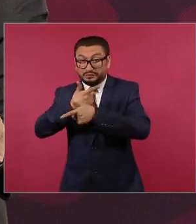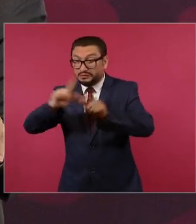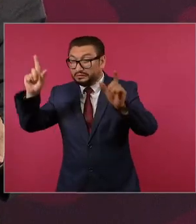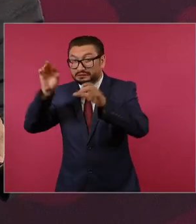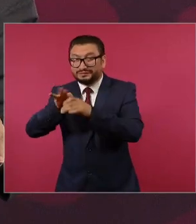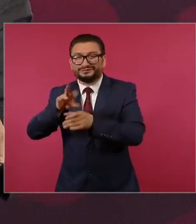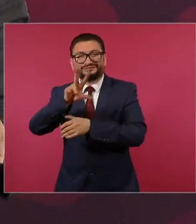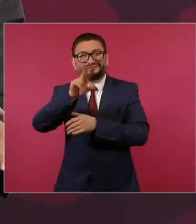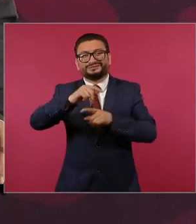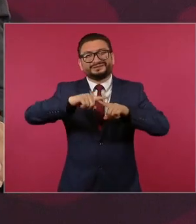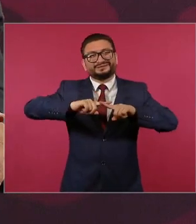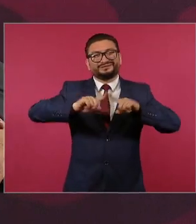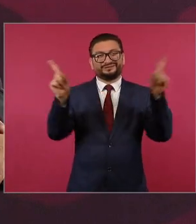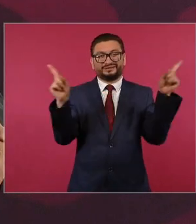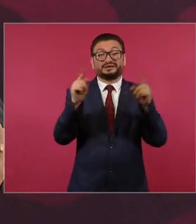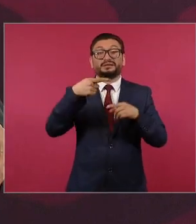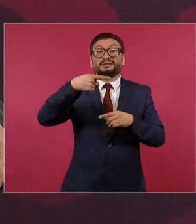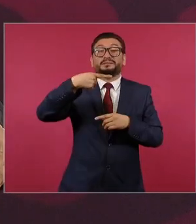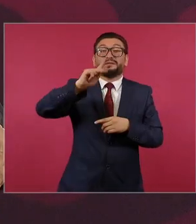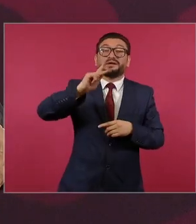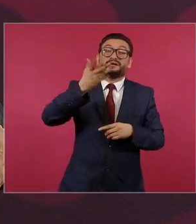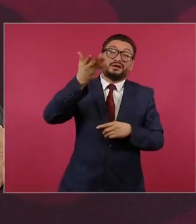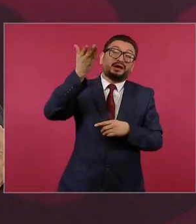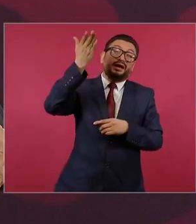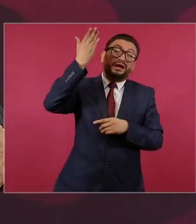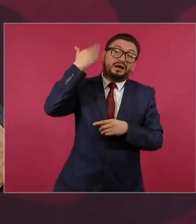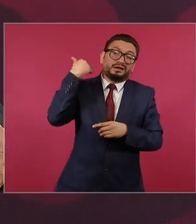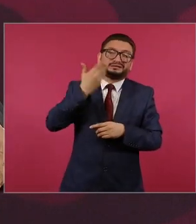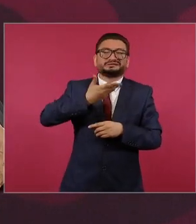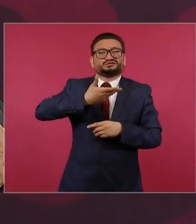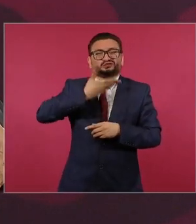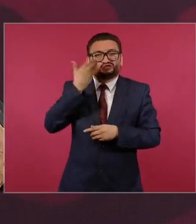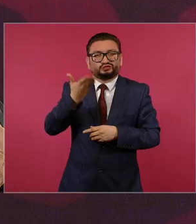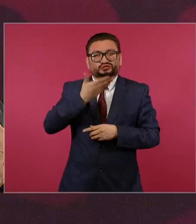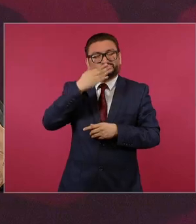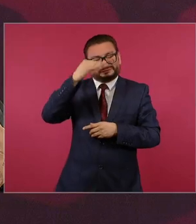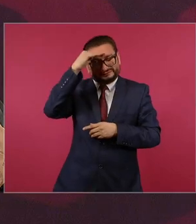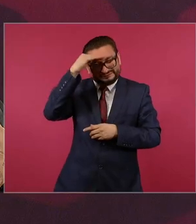Pero estaba muy arraigado ese pensamiento